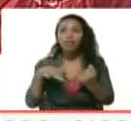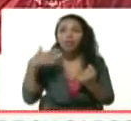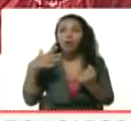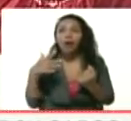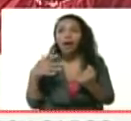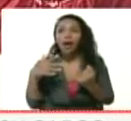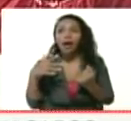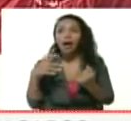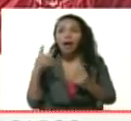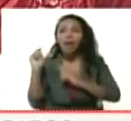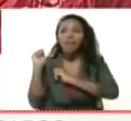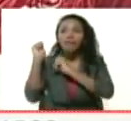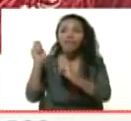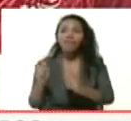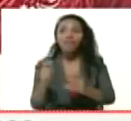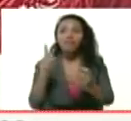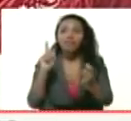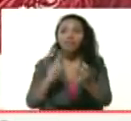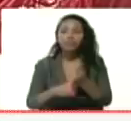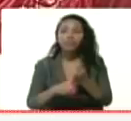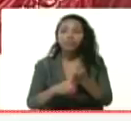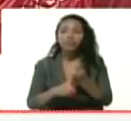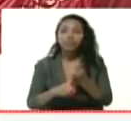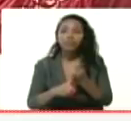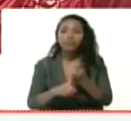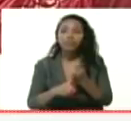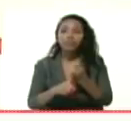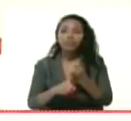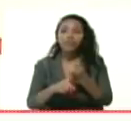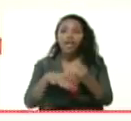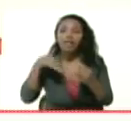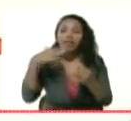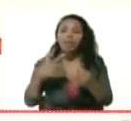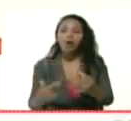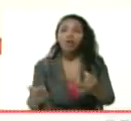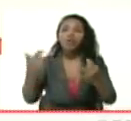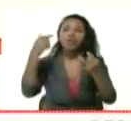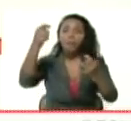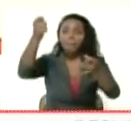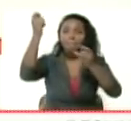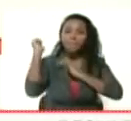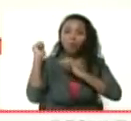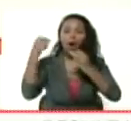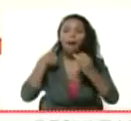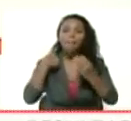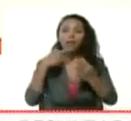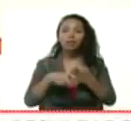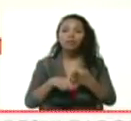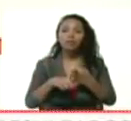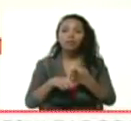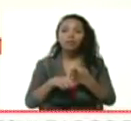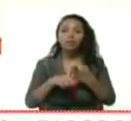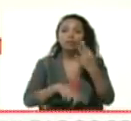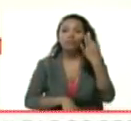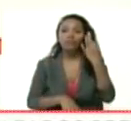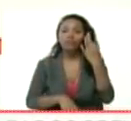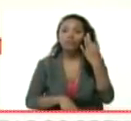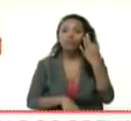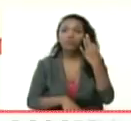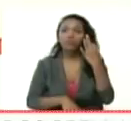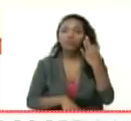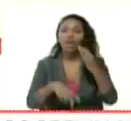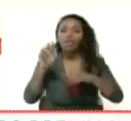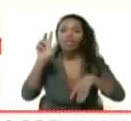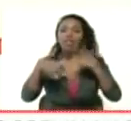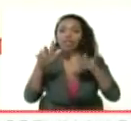Cilia me entregó a mí, pero creo que hubo uno antes de Müller. Y estoy yo ahora, y apenas tenemos 13